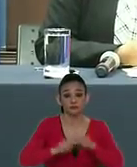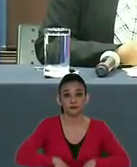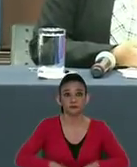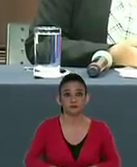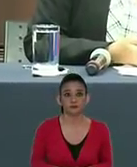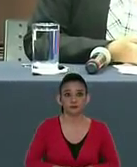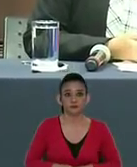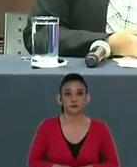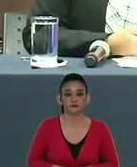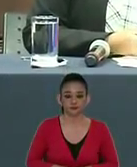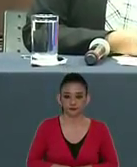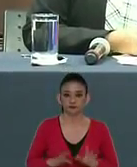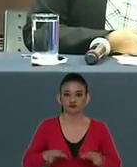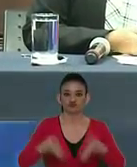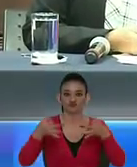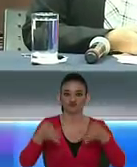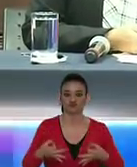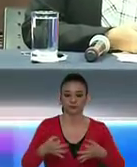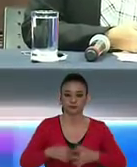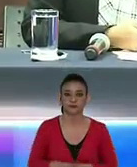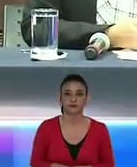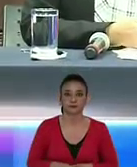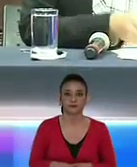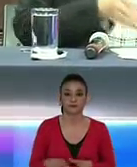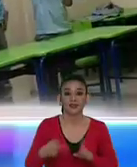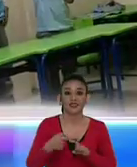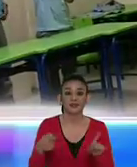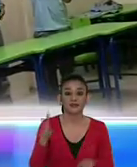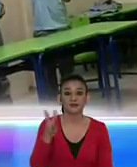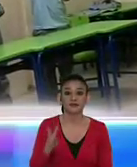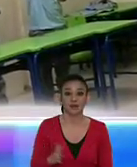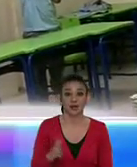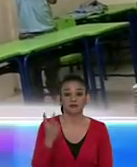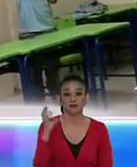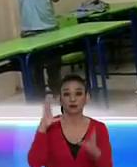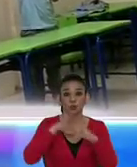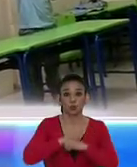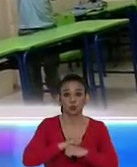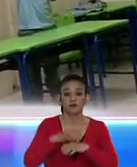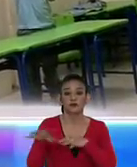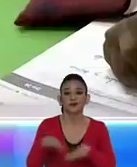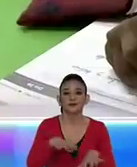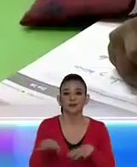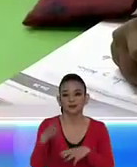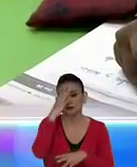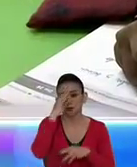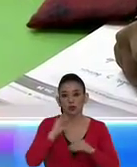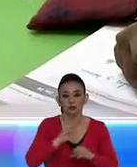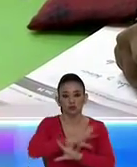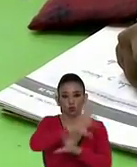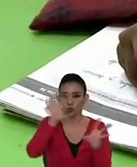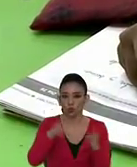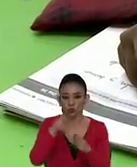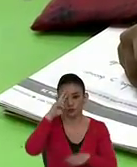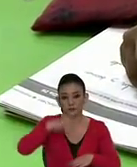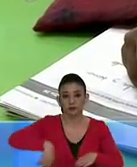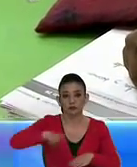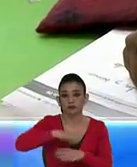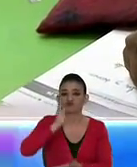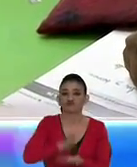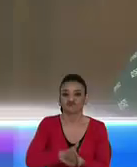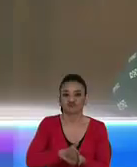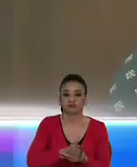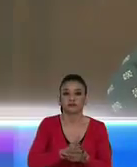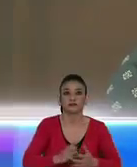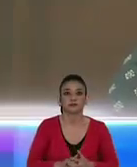Es un hecho. A partir de las 0 horas de este viernes se suspenden las actividades educativas a nivel nacional, en todos sus niveles. No